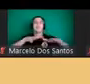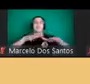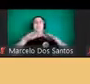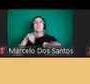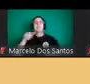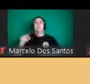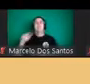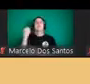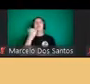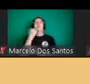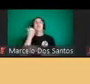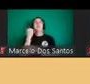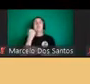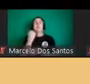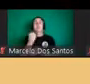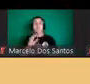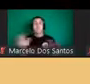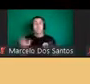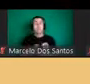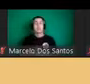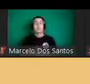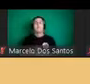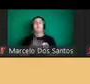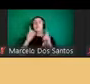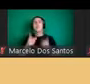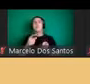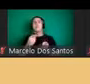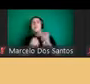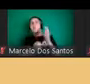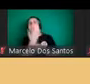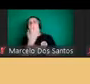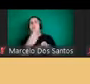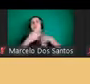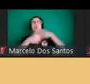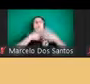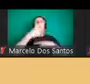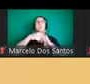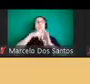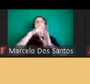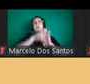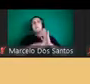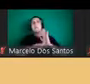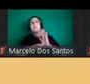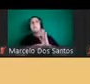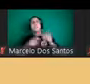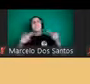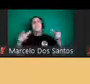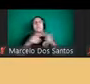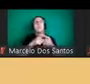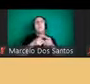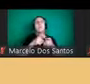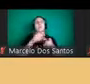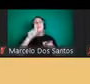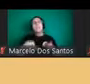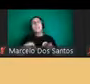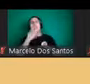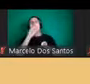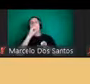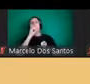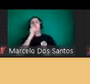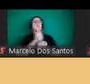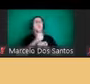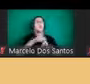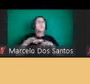De ponerle al tanto de los cambios de cubierta. Toda esa preparación previa que yo hice, esta persona de repente